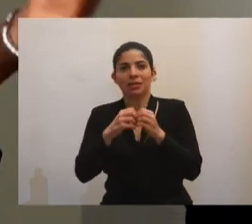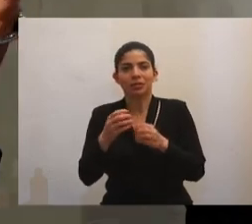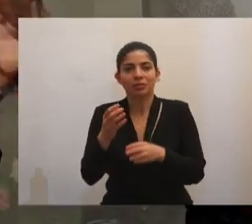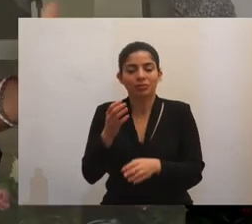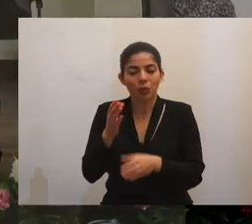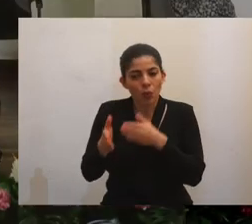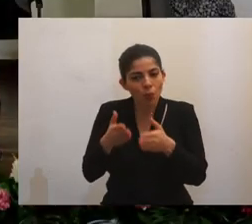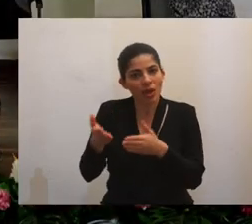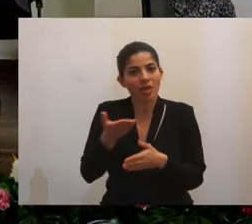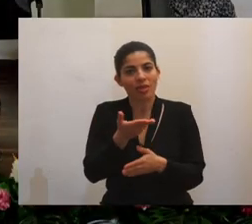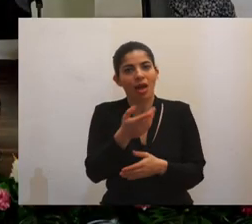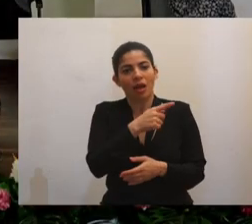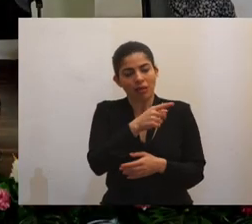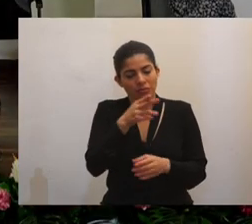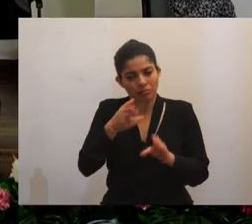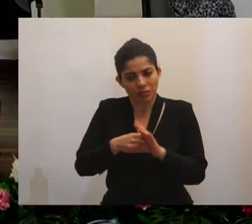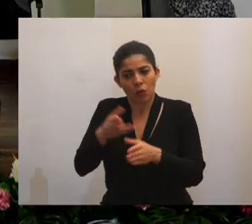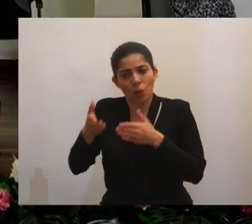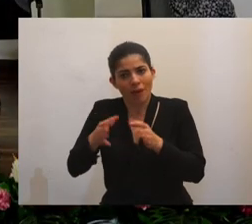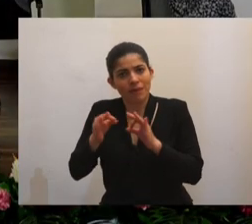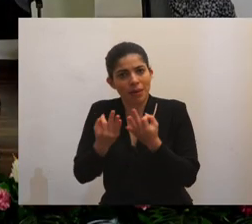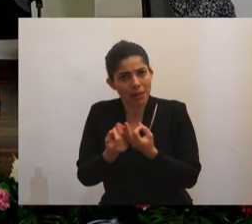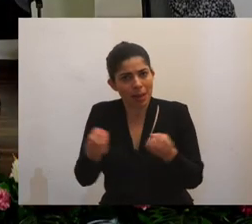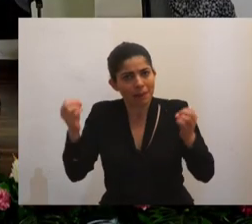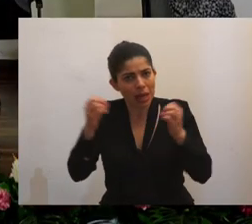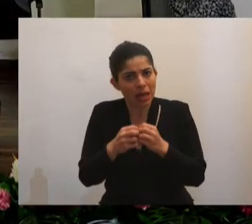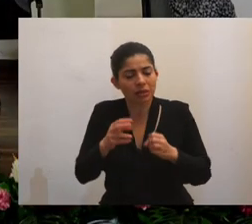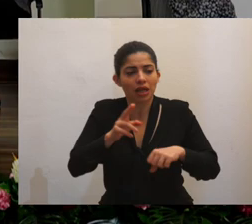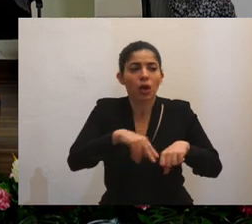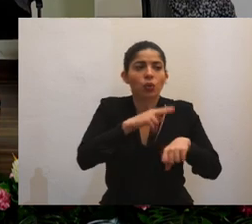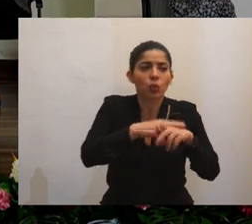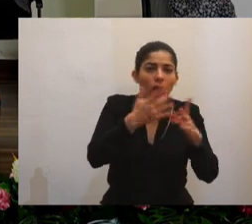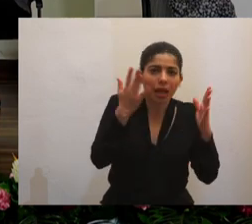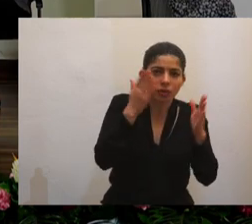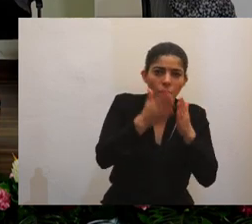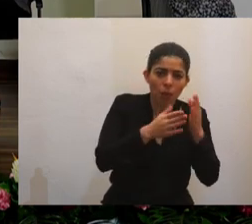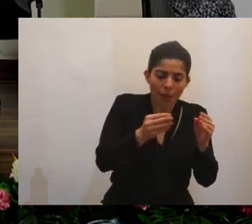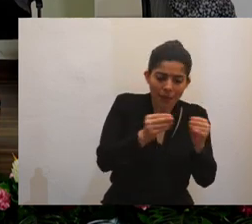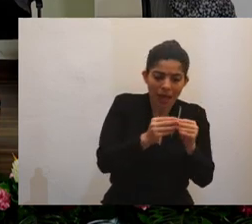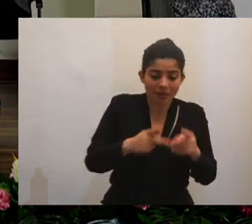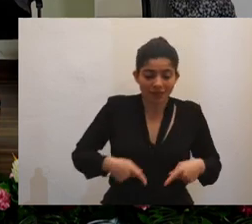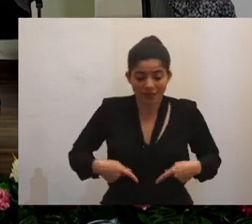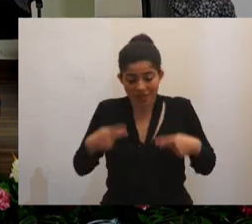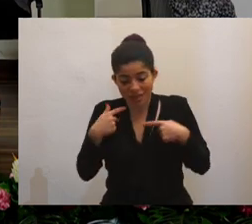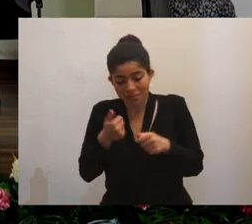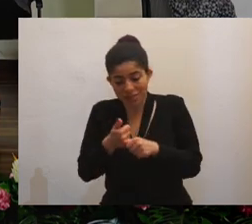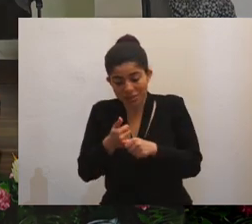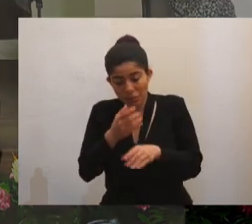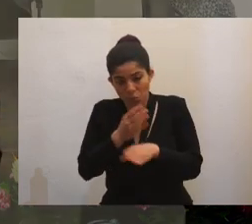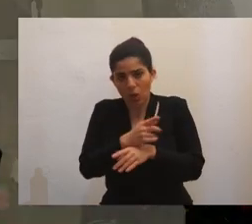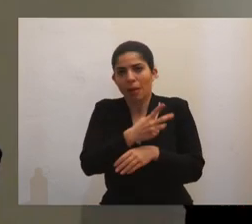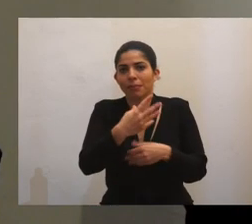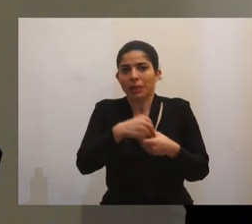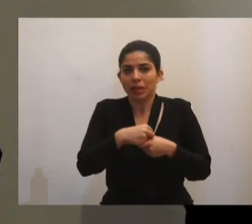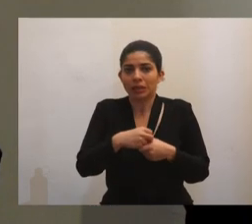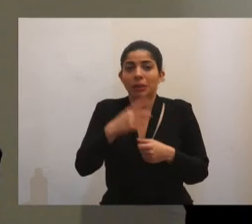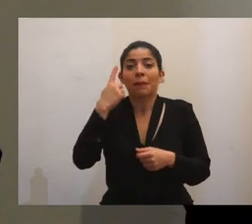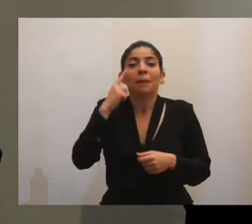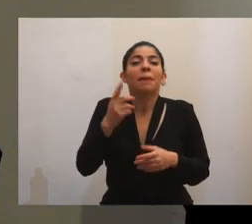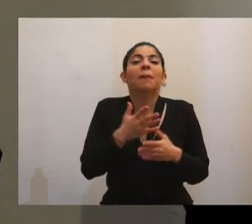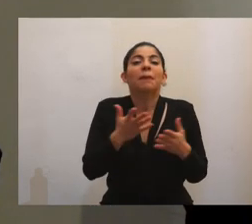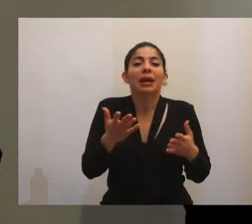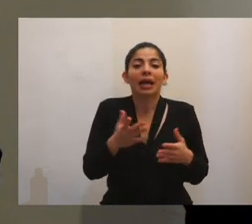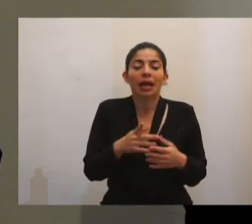cuidados, al trabajo de los cuidados de la familia, de la naturaleza, de la vida misma, y para que las mujeres